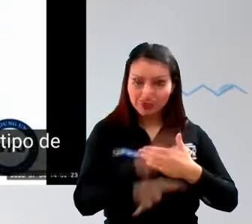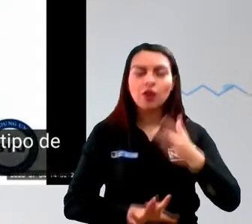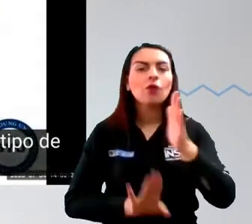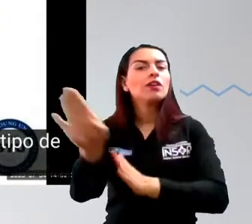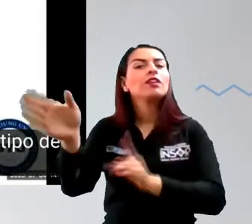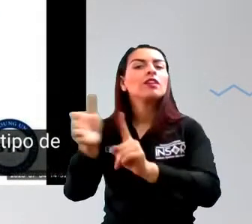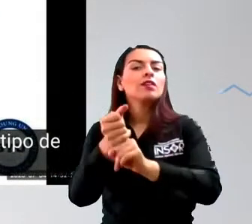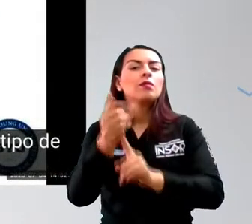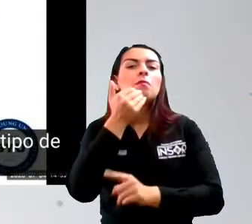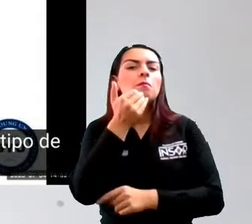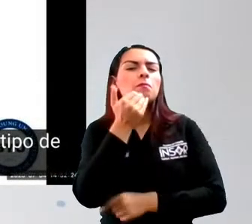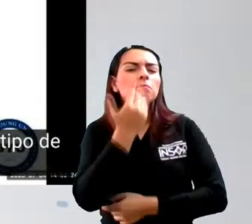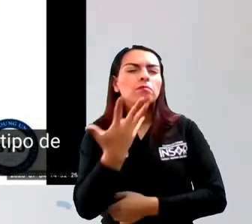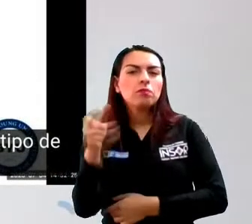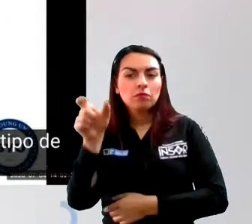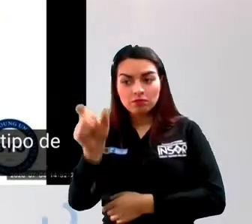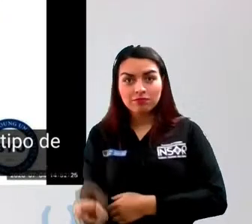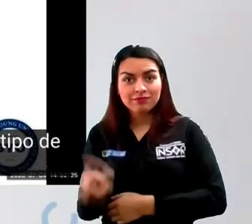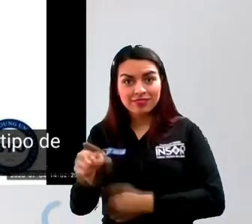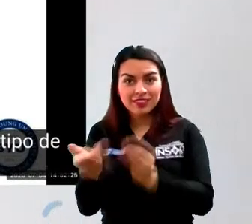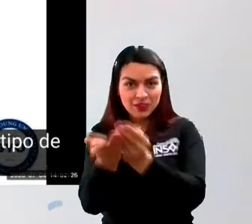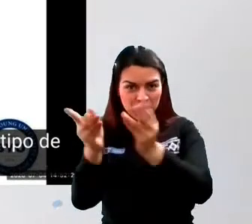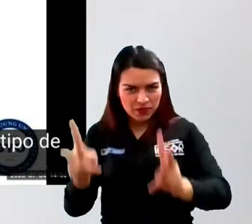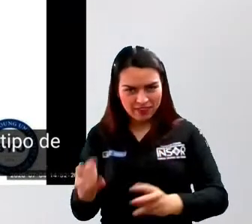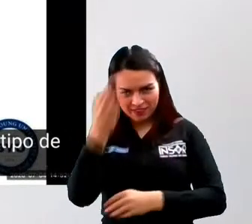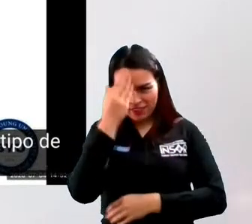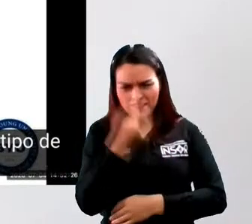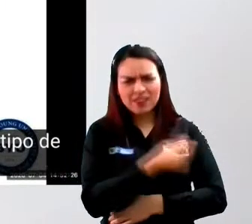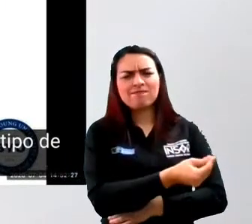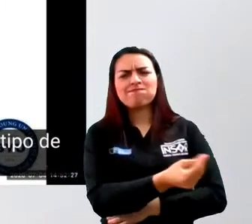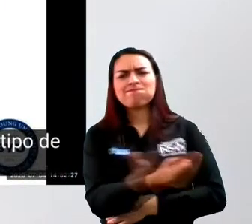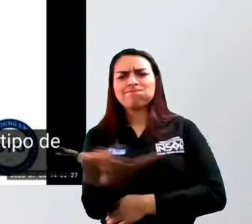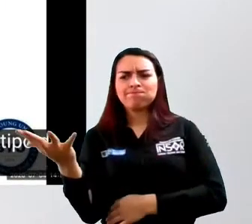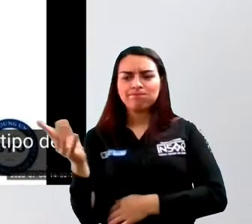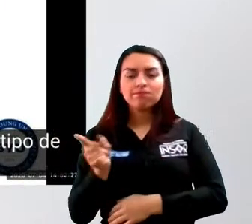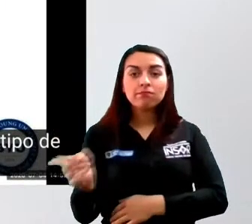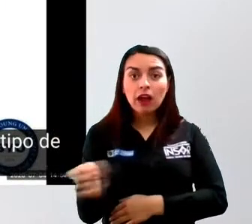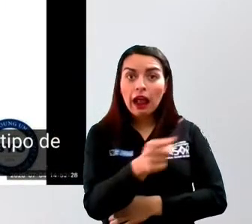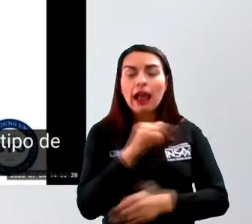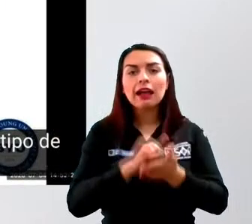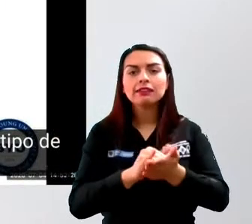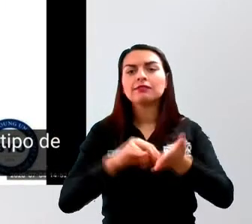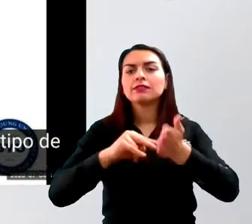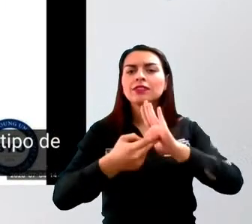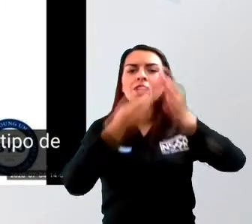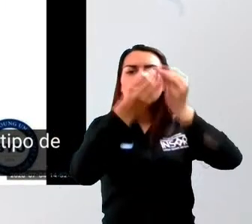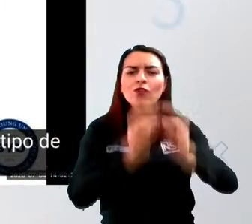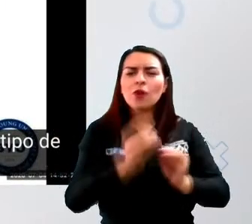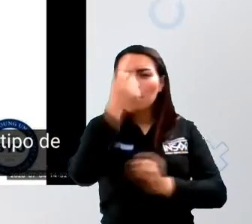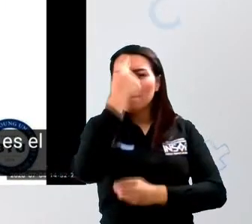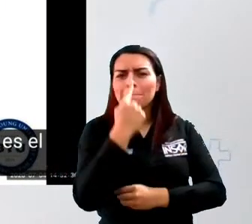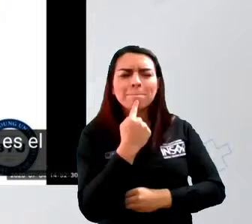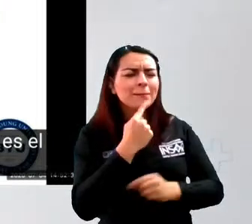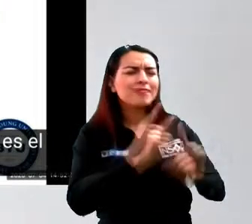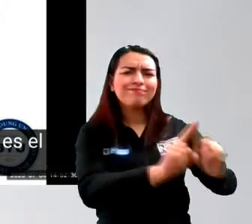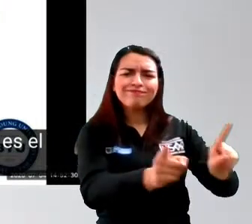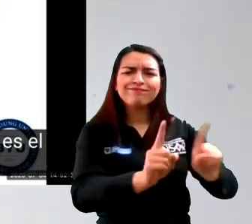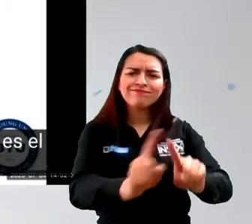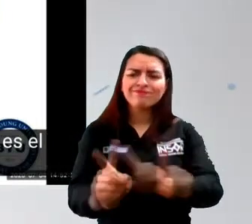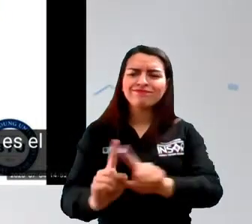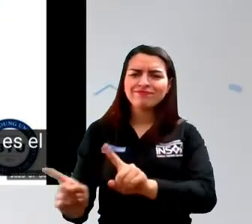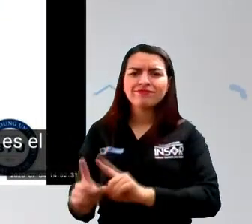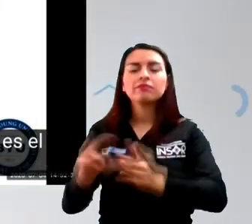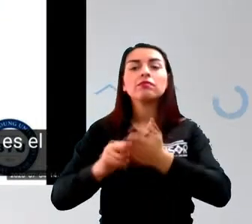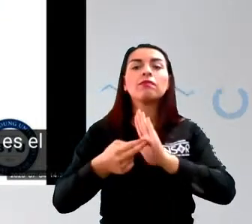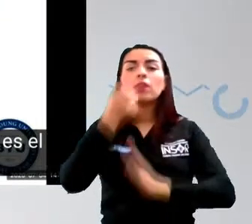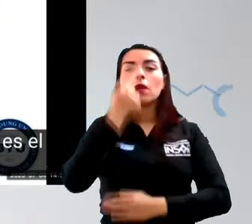clases tenemos una amplia gama de estudiantes que tienen todo tipo de perfil de compromiso y tenemos